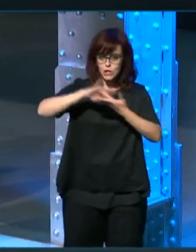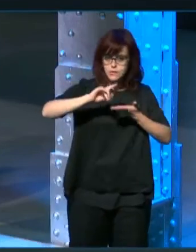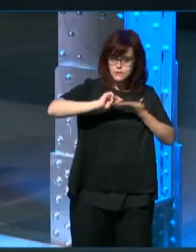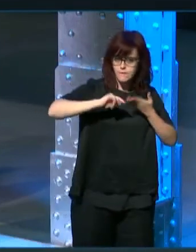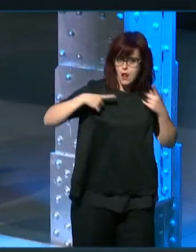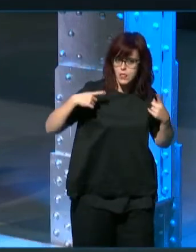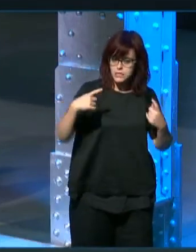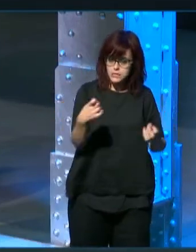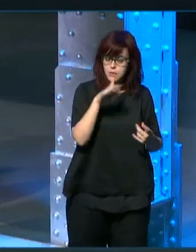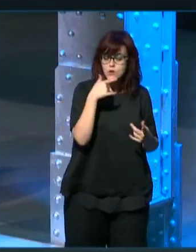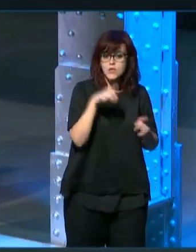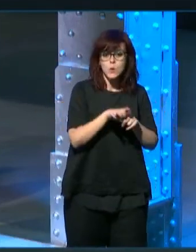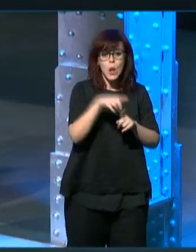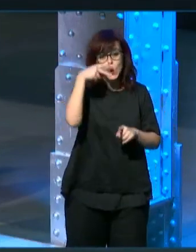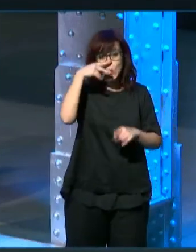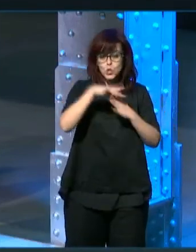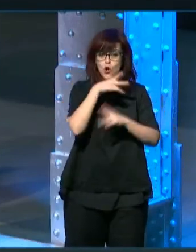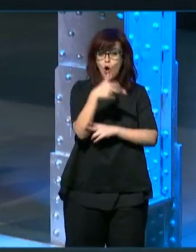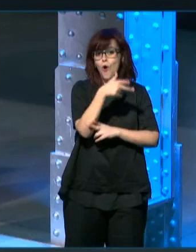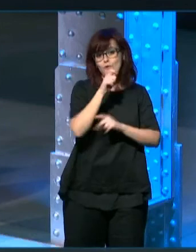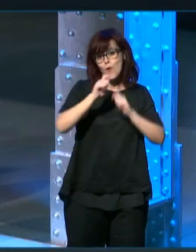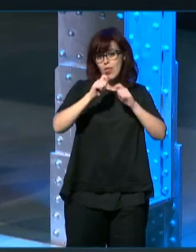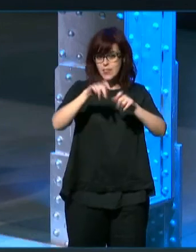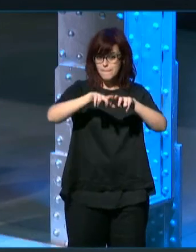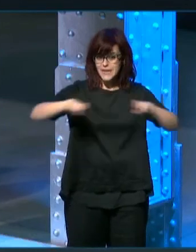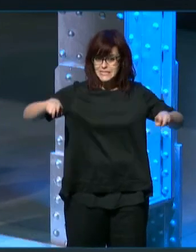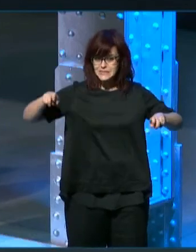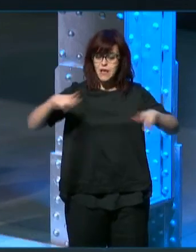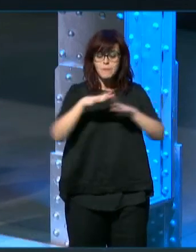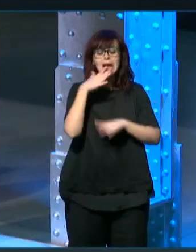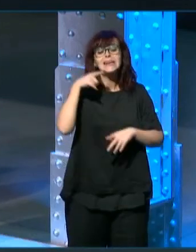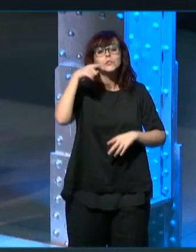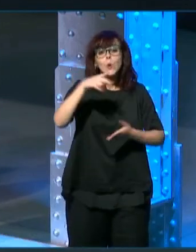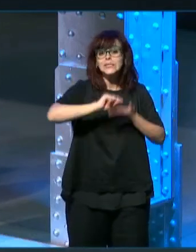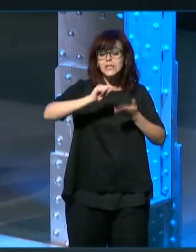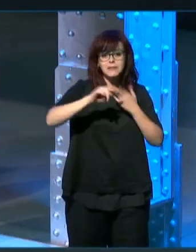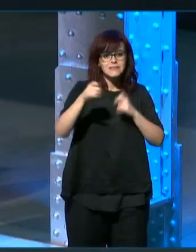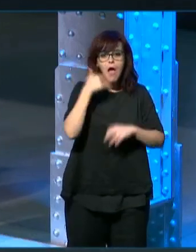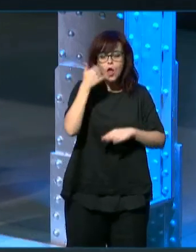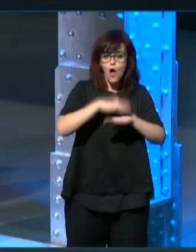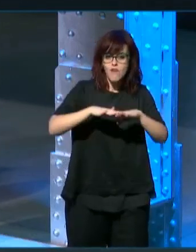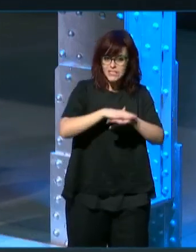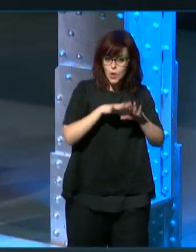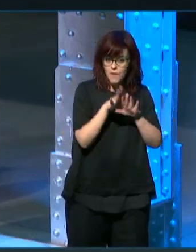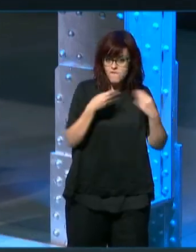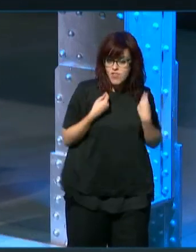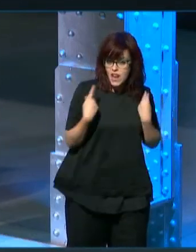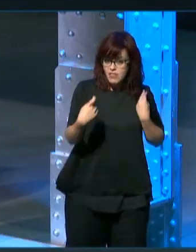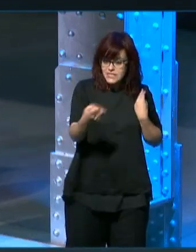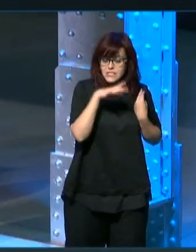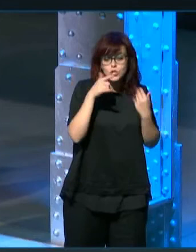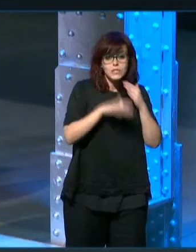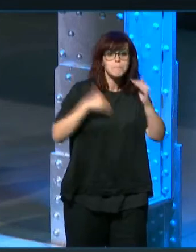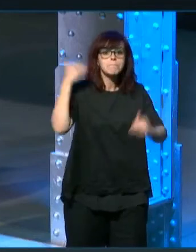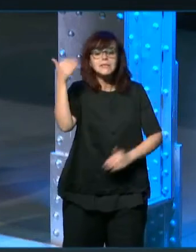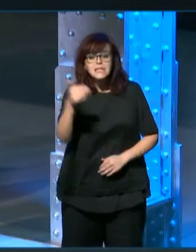tú también en junio durante la rueda de prensa, que para ti escribir, o sea, es parte esencial de tu vida. Entonces, más allá de que